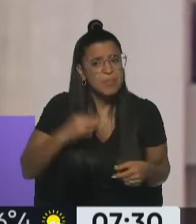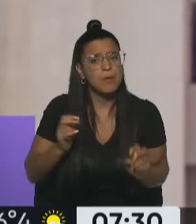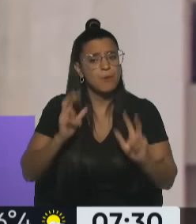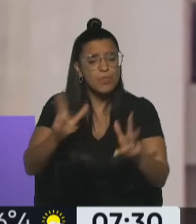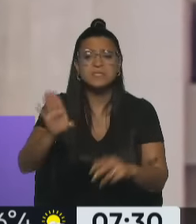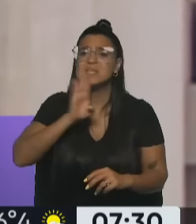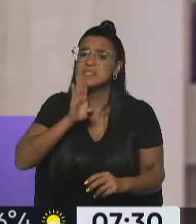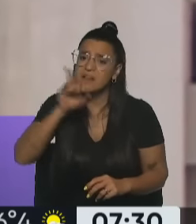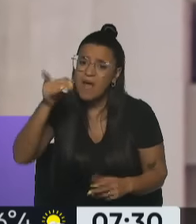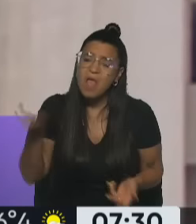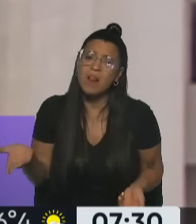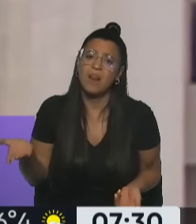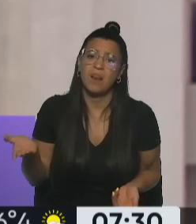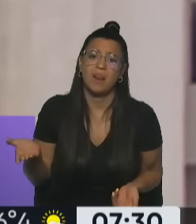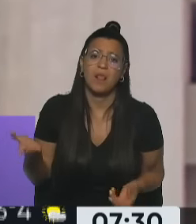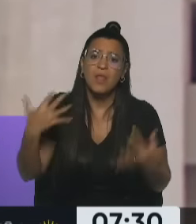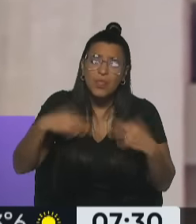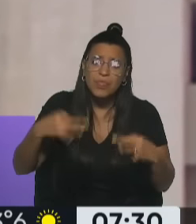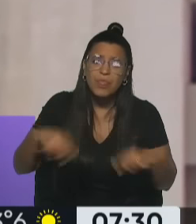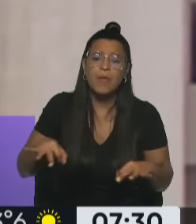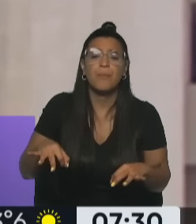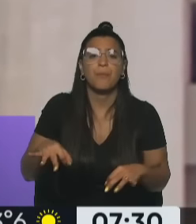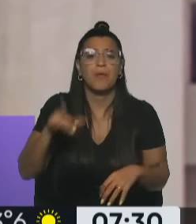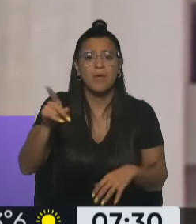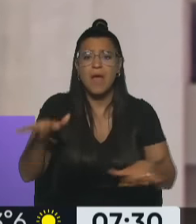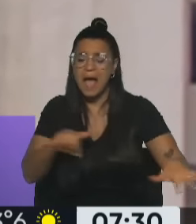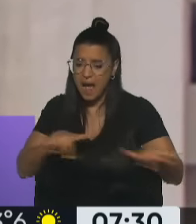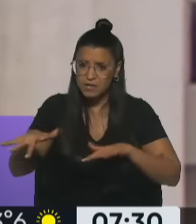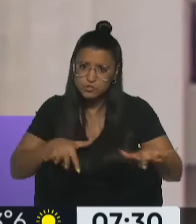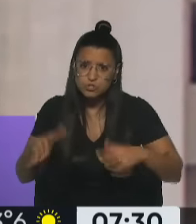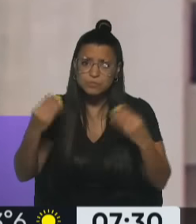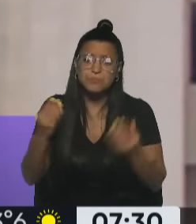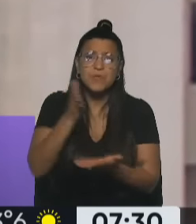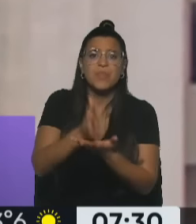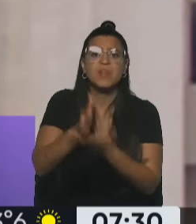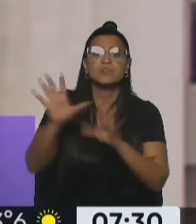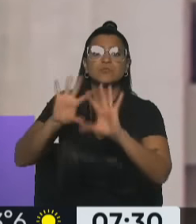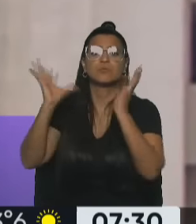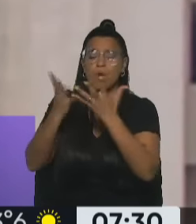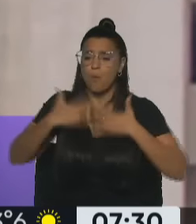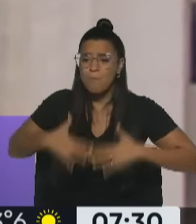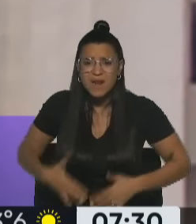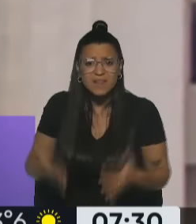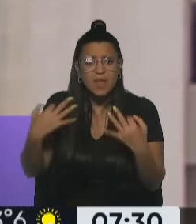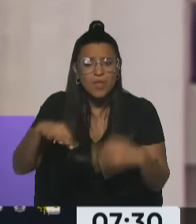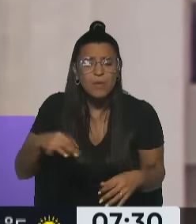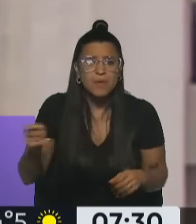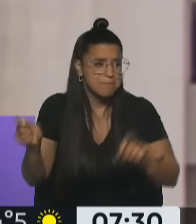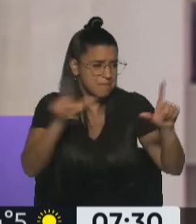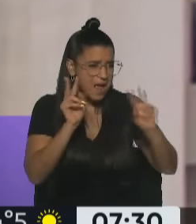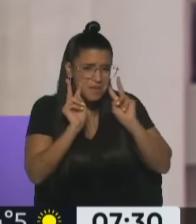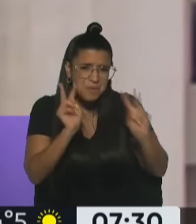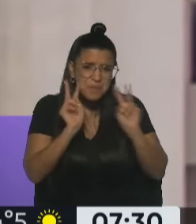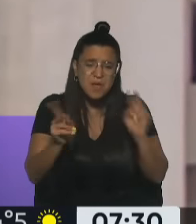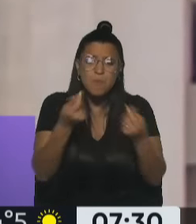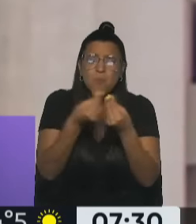a Israel que tiene que sostener sus acciones en base al derecho internacional humanitario. Y con las imágenes que estamos viendo y